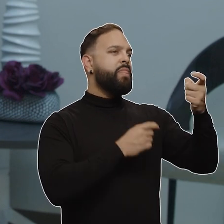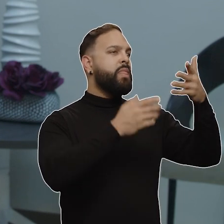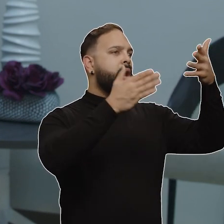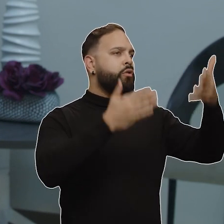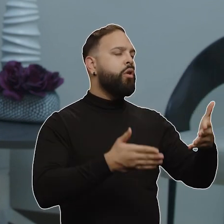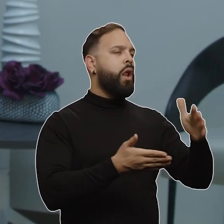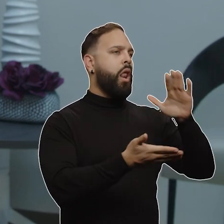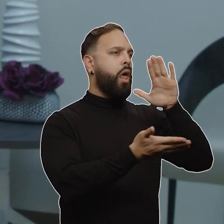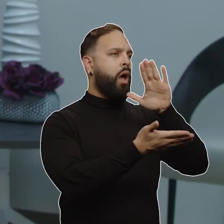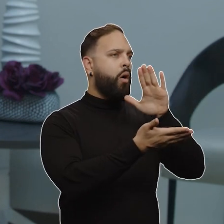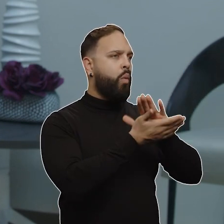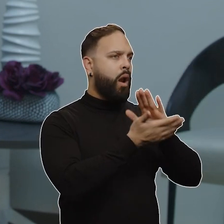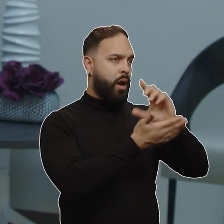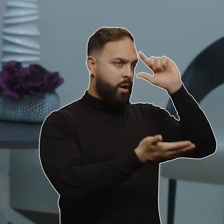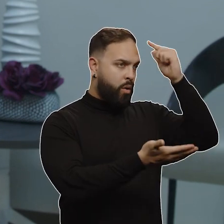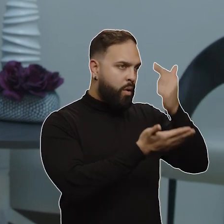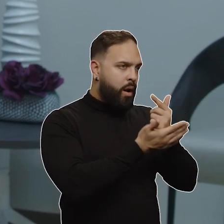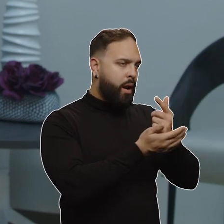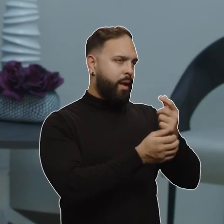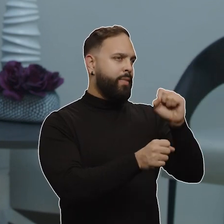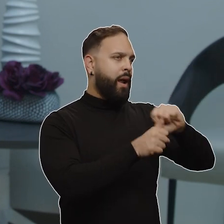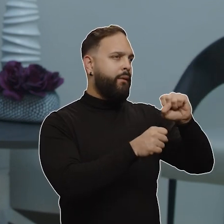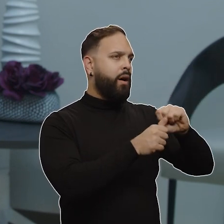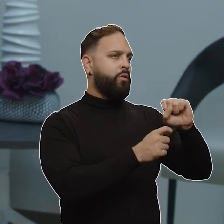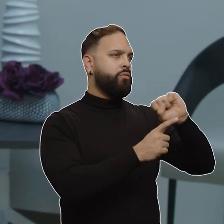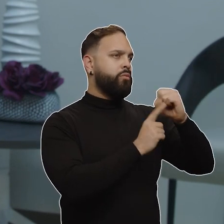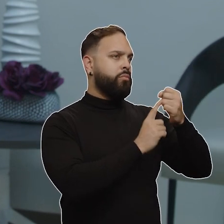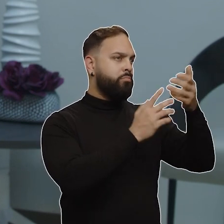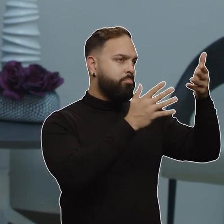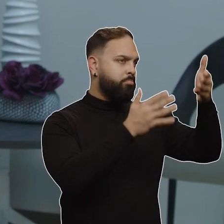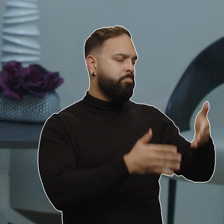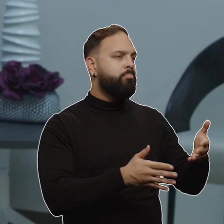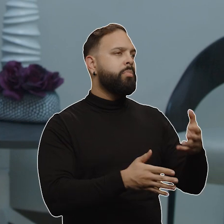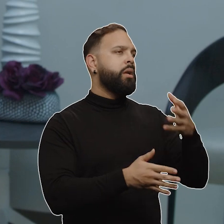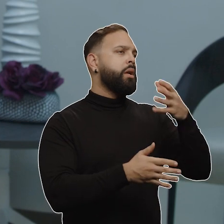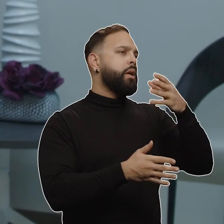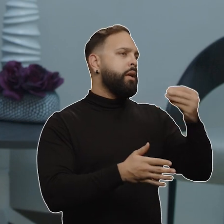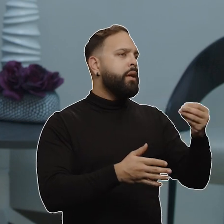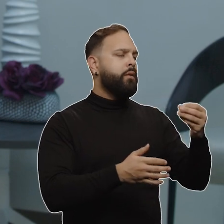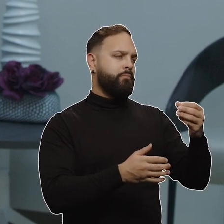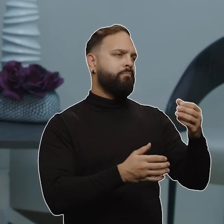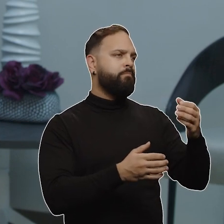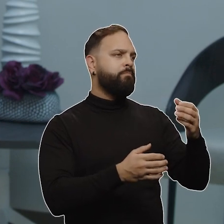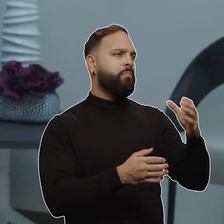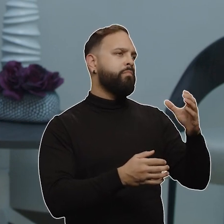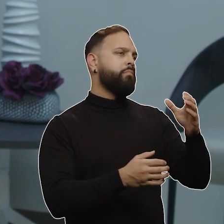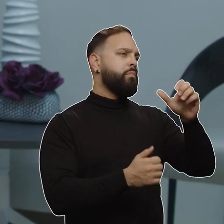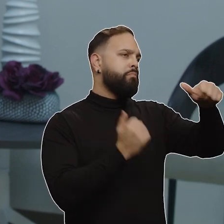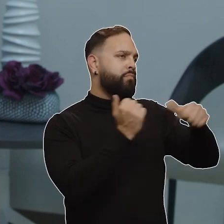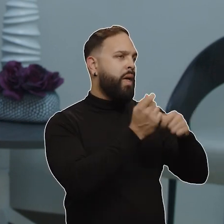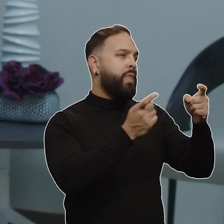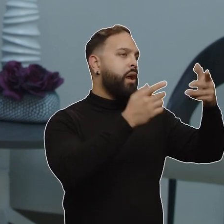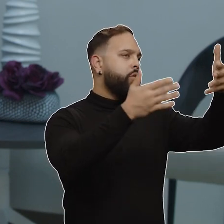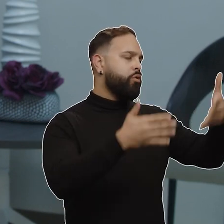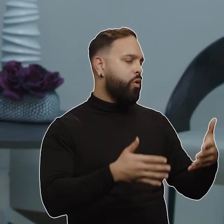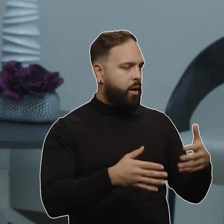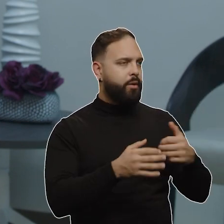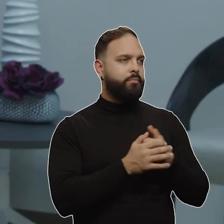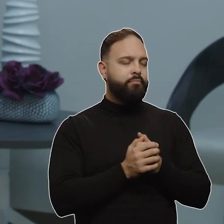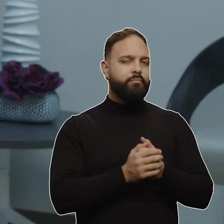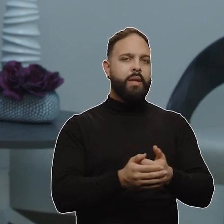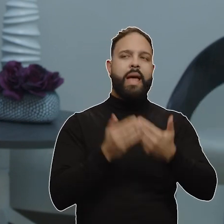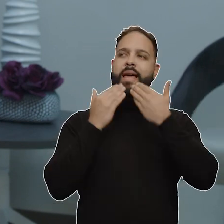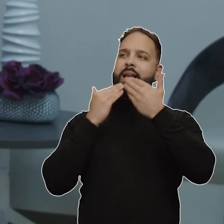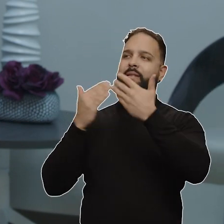la directora de la Escuela Graduada de Trabajo Social y la codirectora de Siempre Vivas Metro. Bienvenida, profesora, y gracias